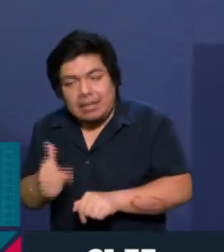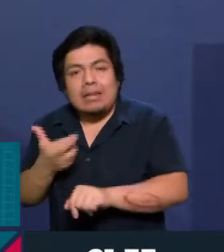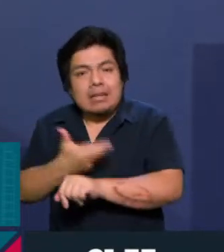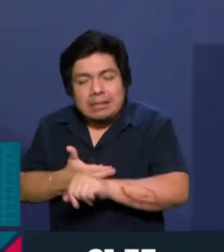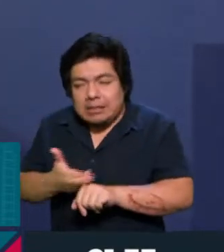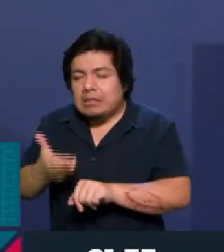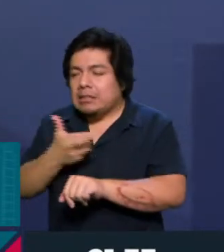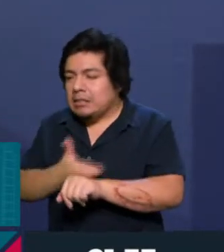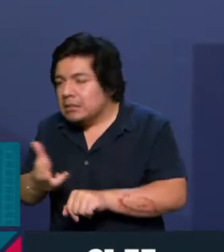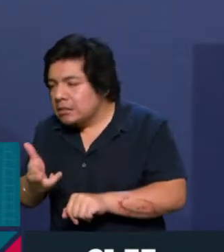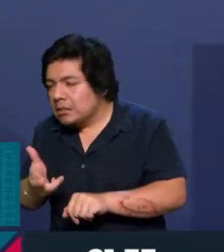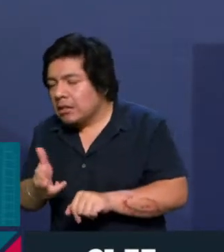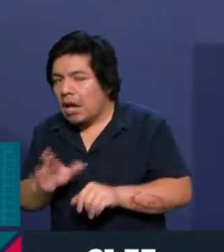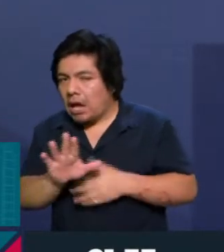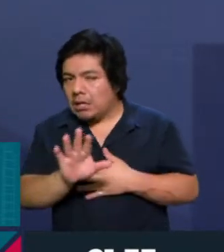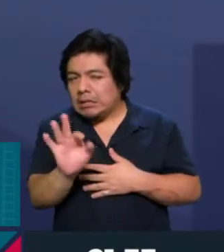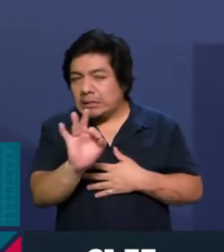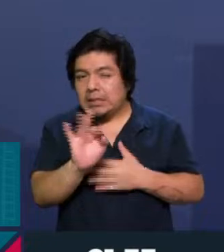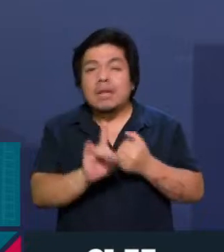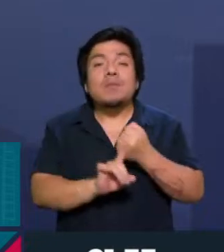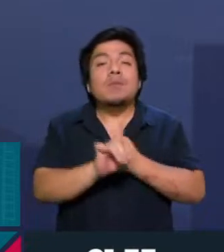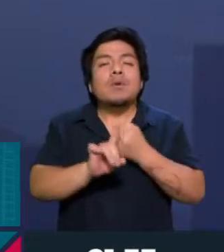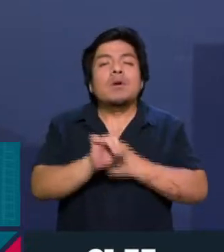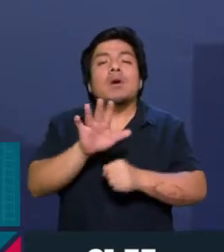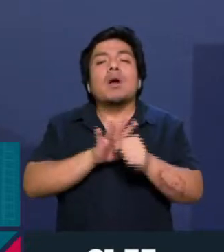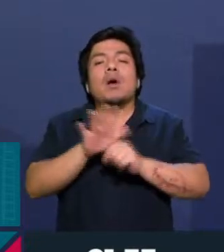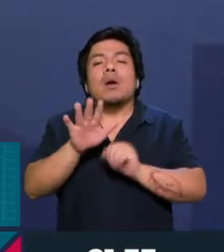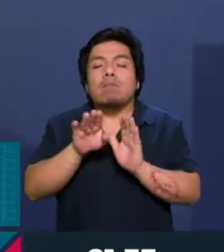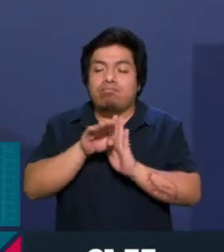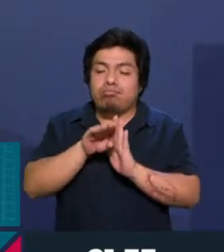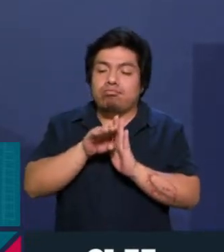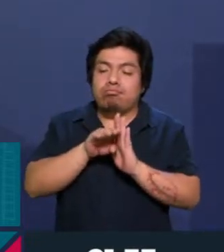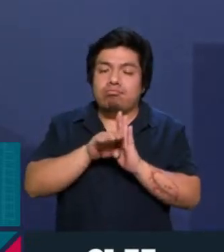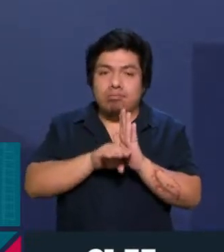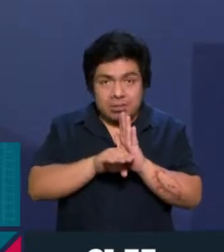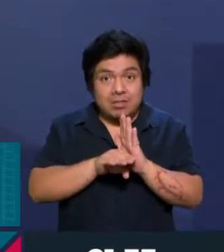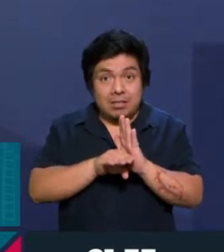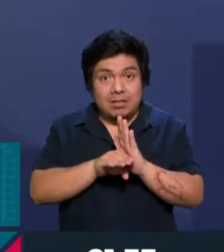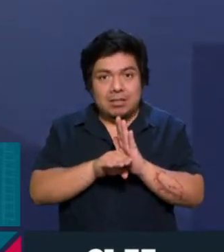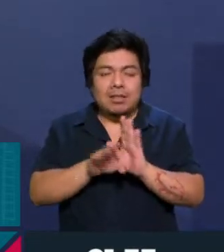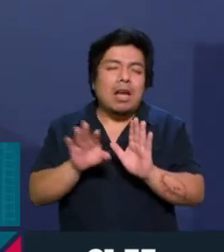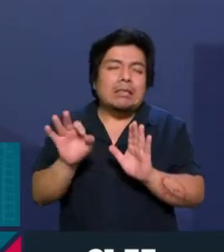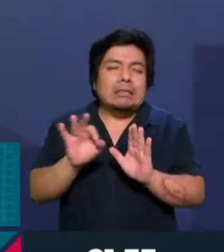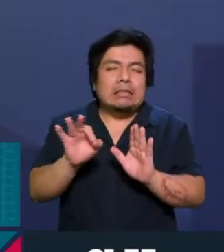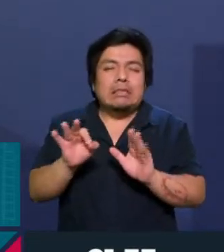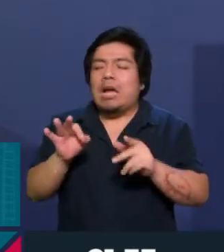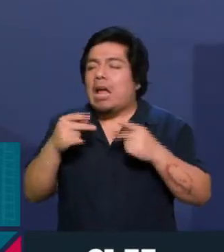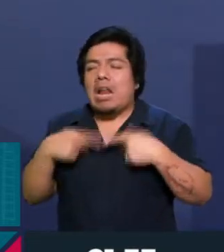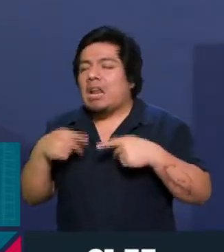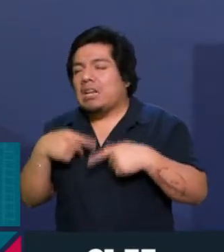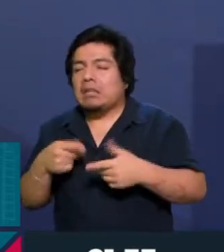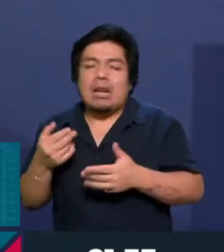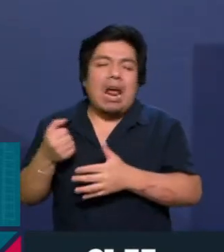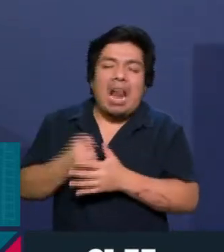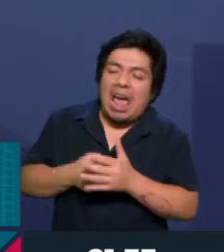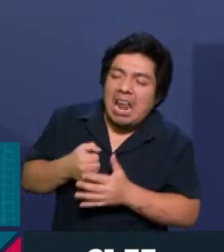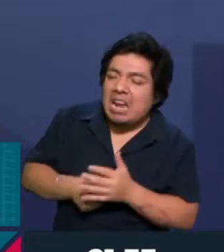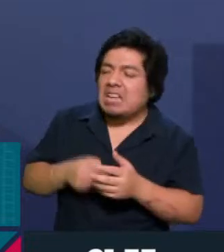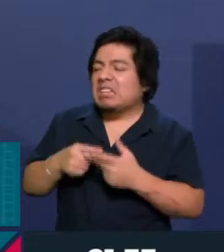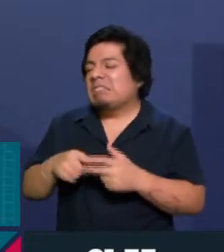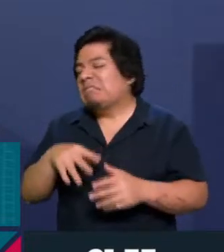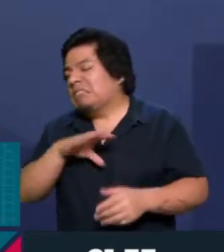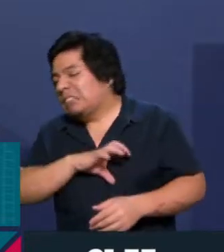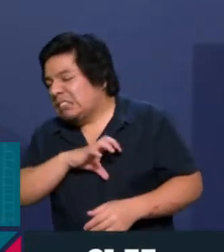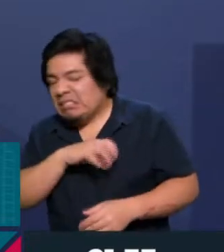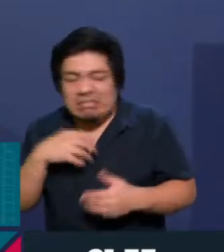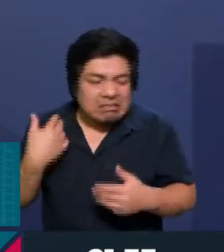el problema que pudiera haber se disminuye enormemente, lo cual no quiere decir que las personas no batallen, no sea